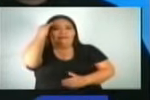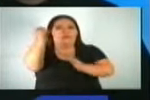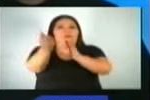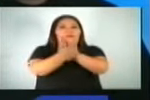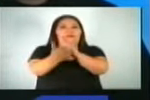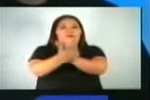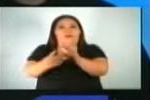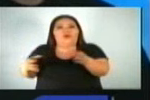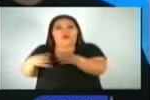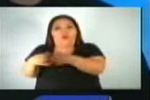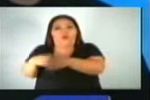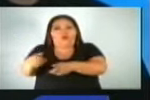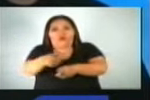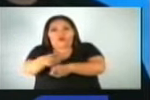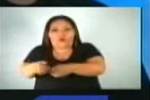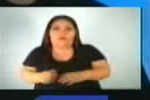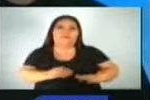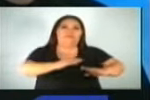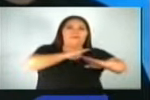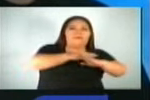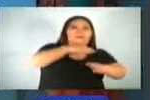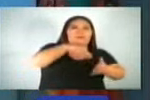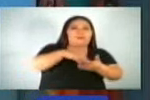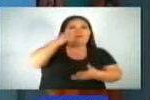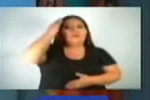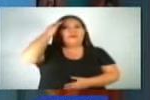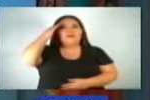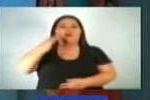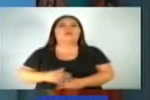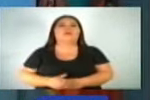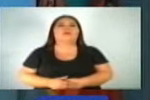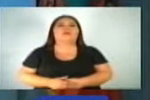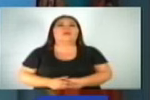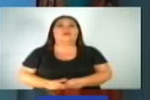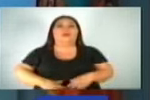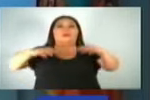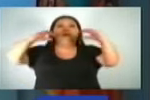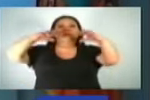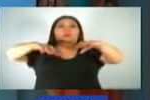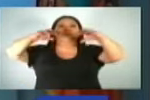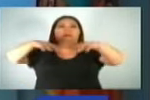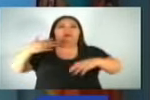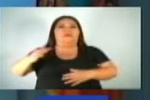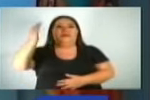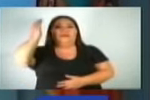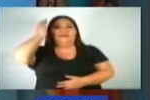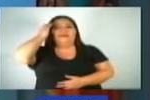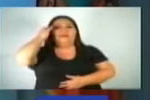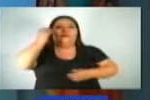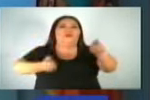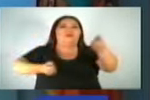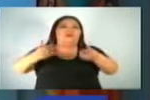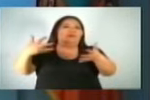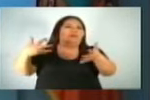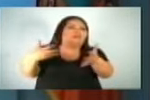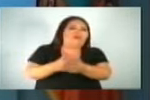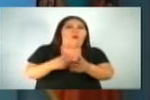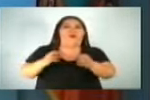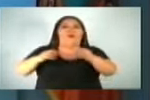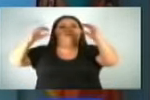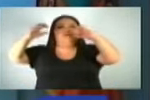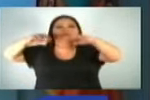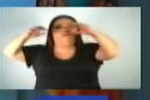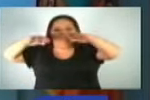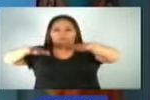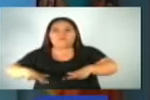Bomberos como de Protección Civil, en técnicas para rescate e inundación. Sabemos que las lluvias también provocan una racha de accidentes, inundaciones y